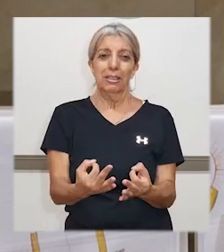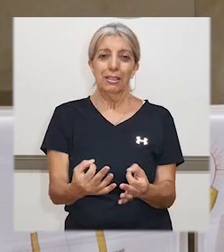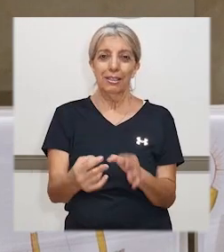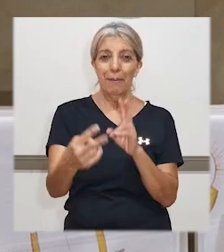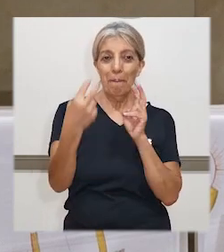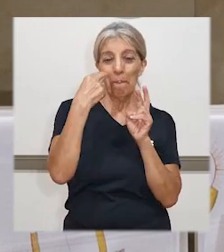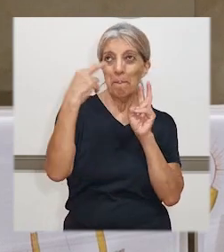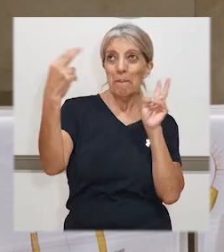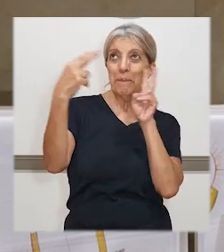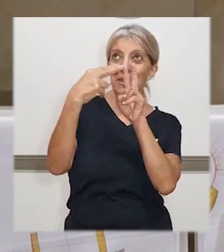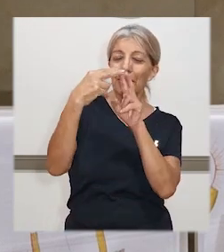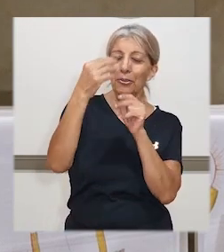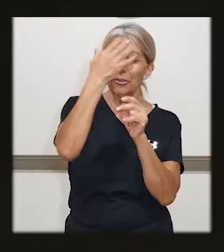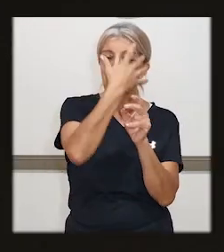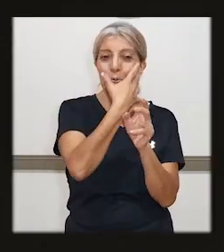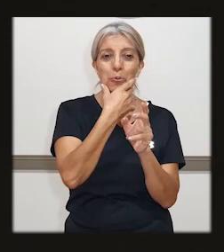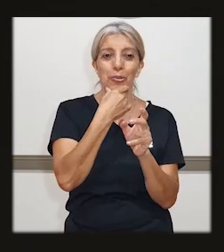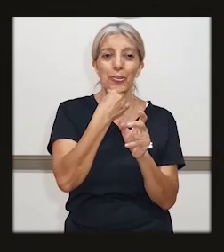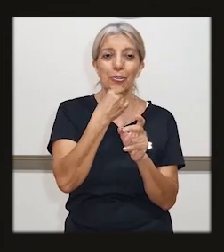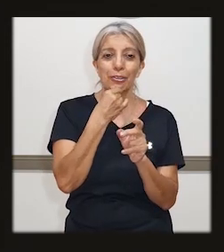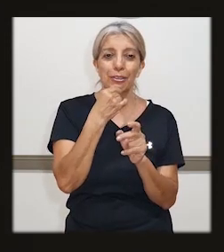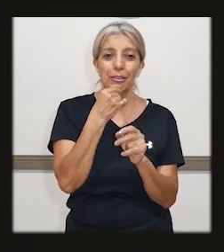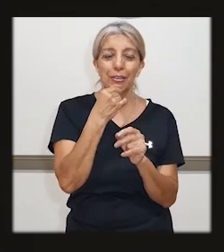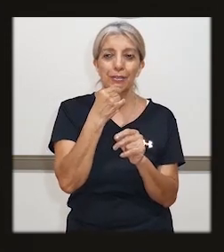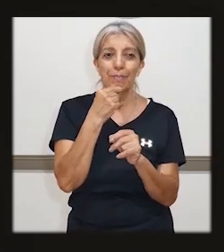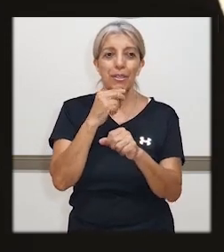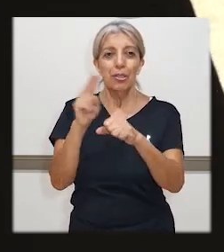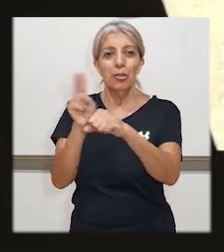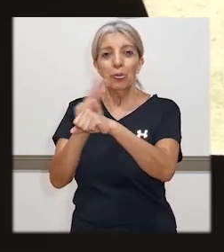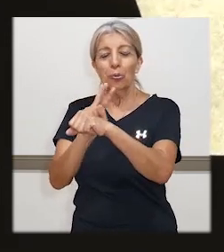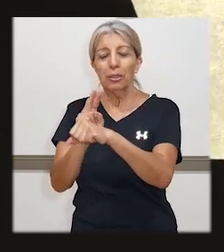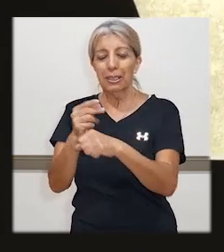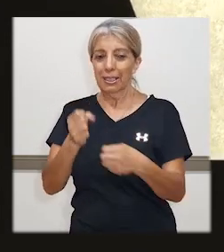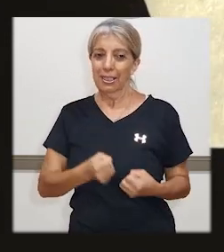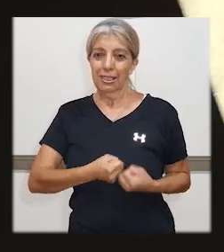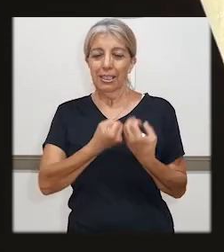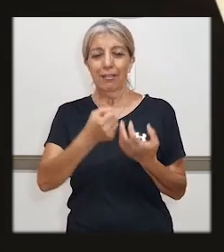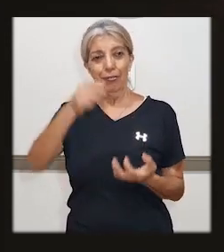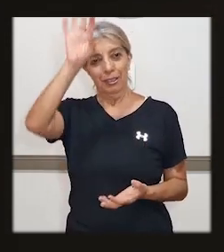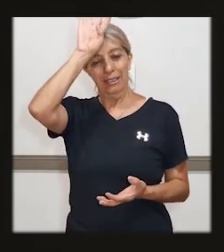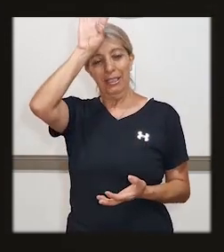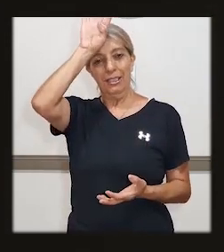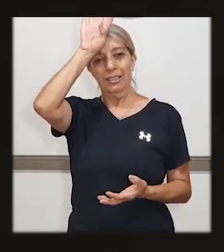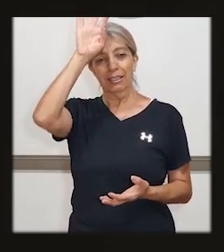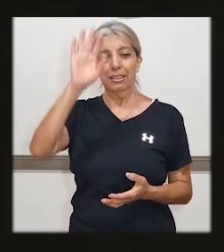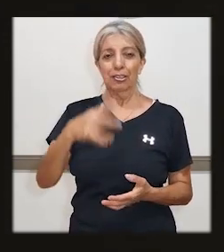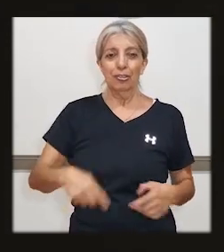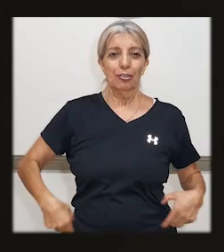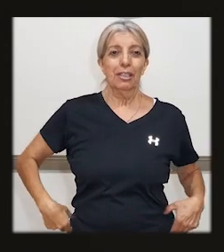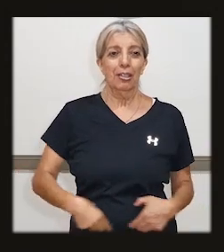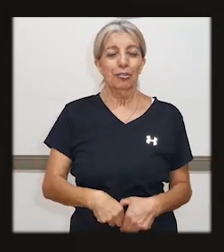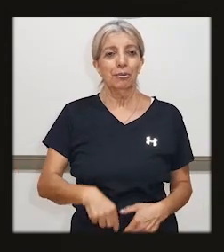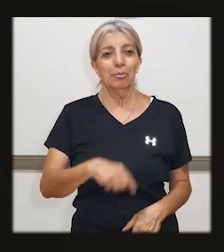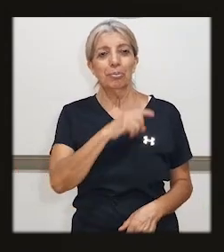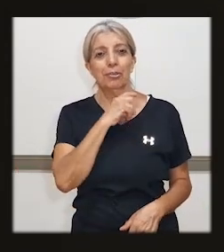la belleza de tu rostro. Cuida y fortalece al Papa, a nuestros obispos,